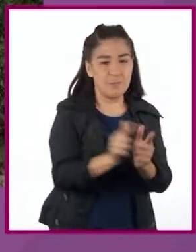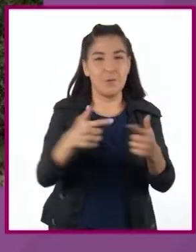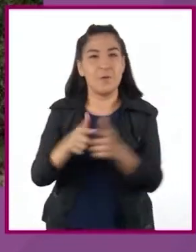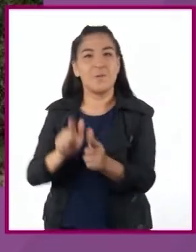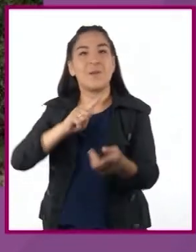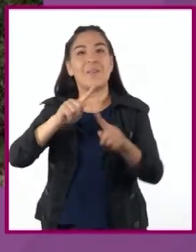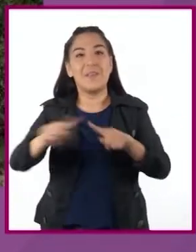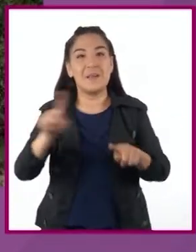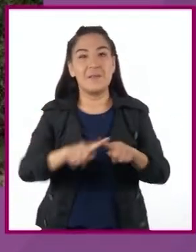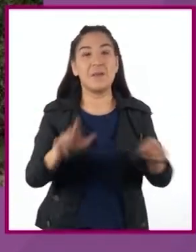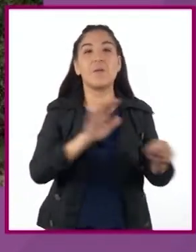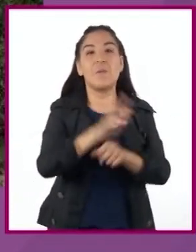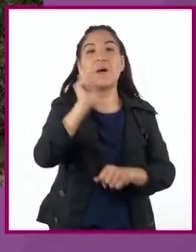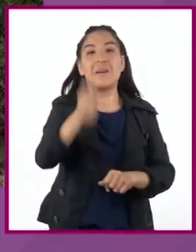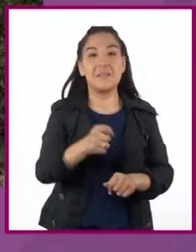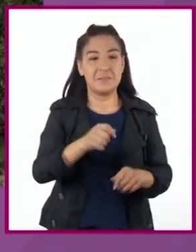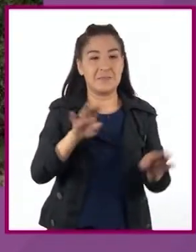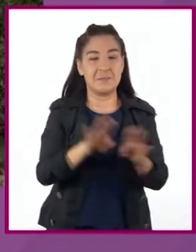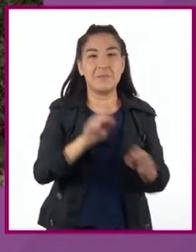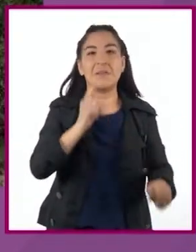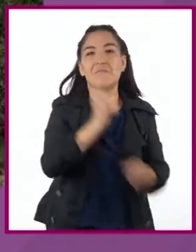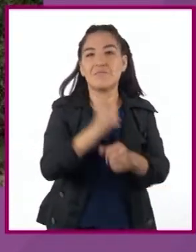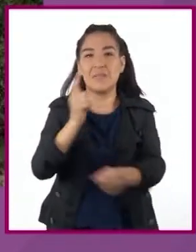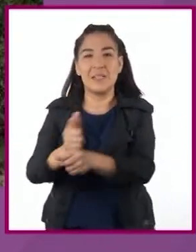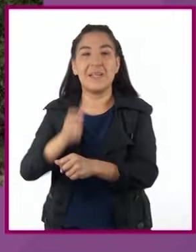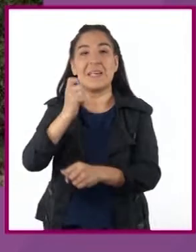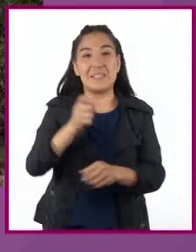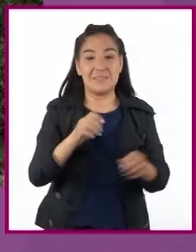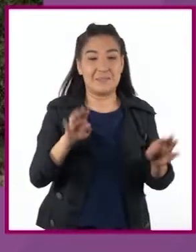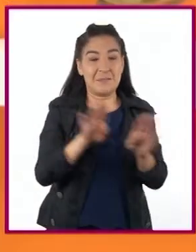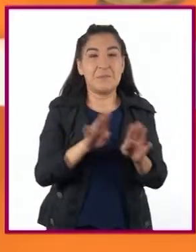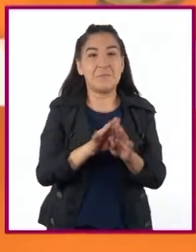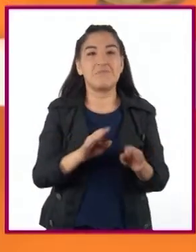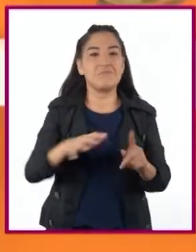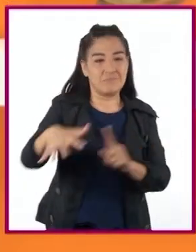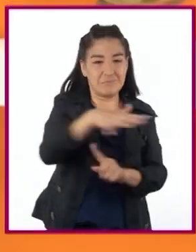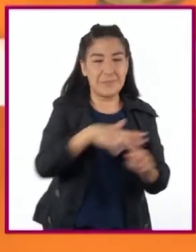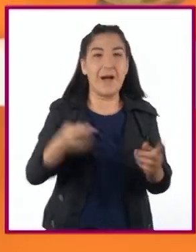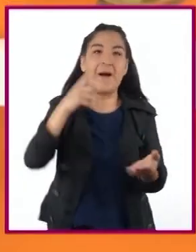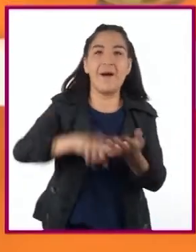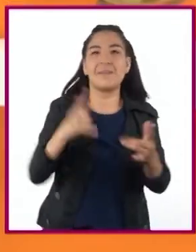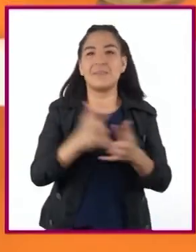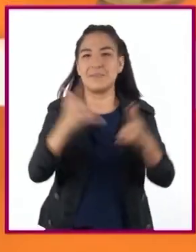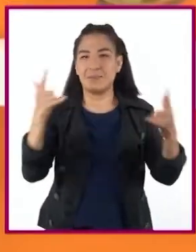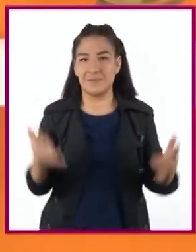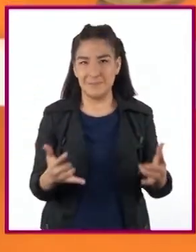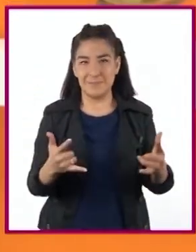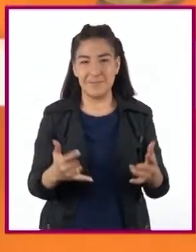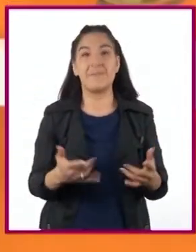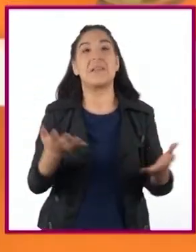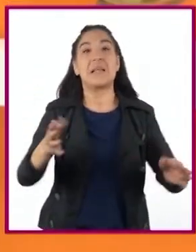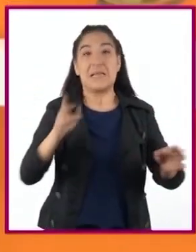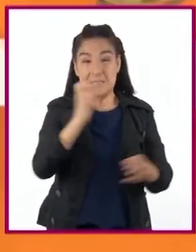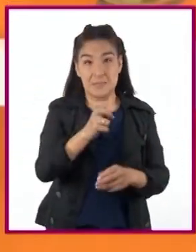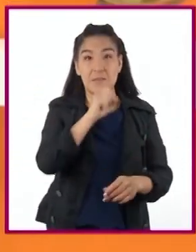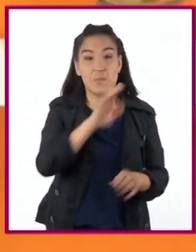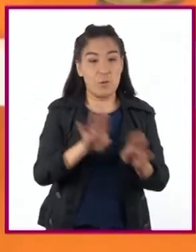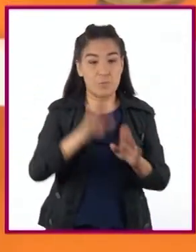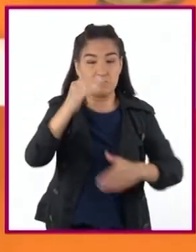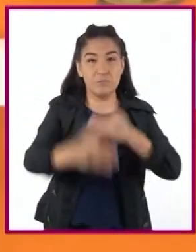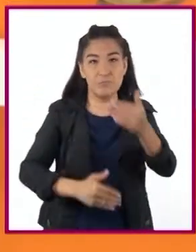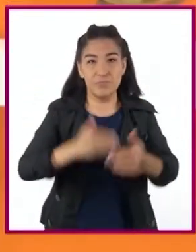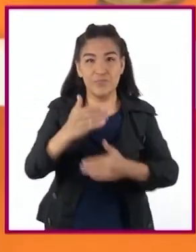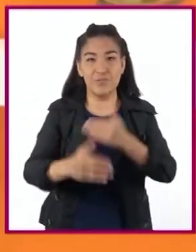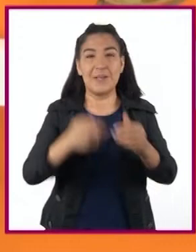identidad era flexible según la exigencia de contextos específicos. La posibilidad de transitar entre identidades daba